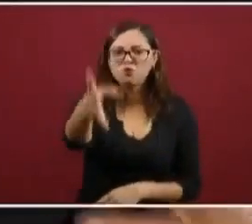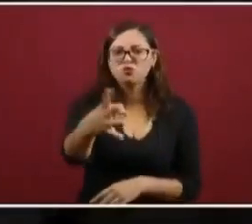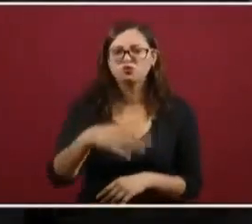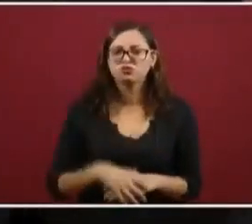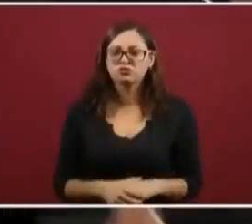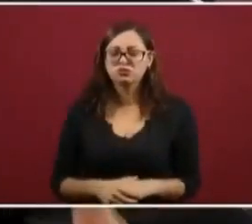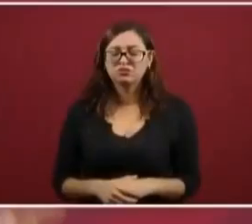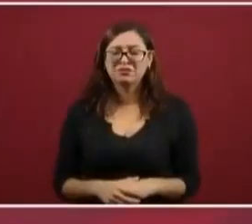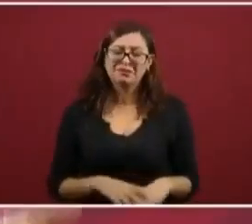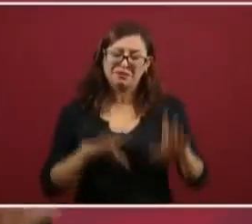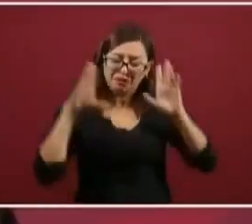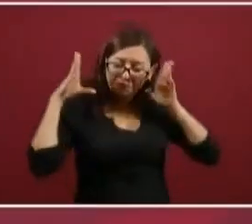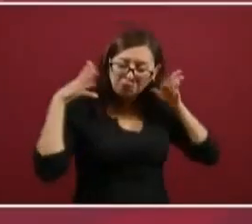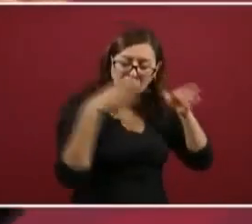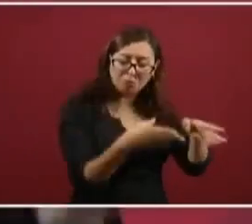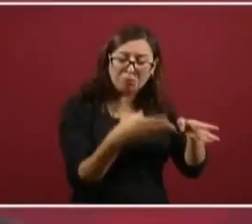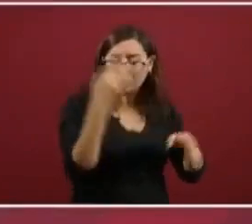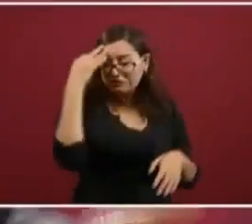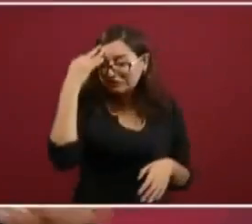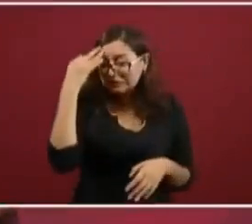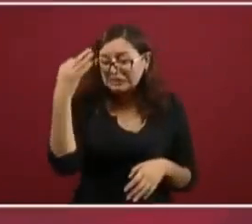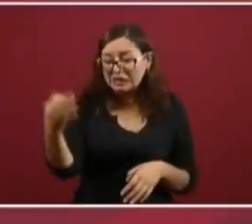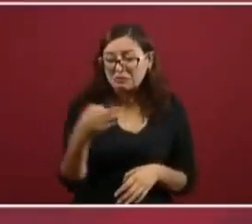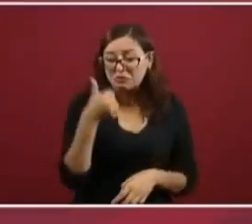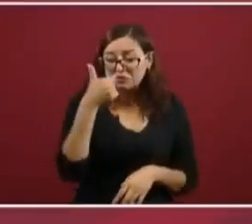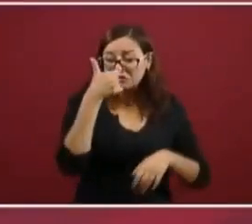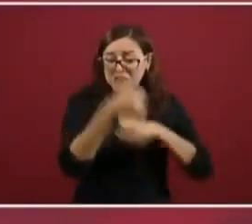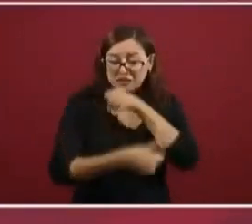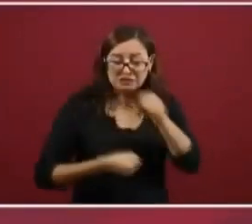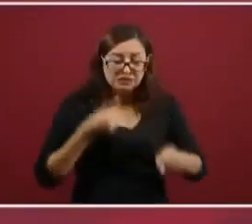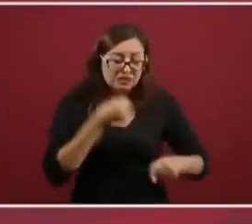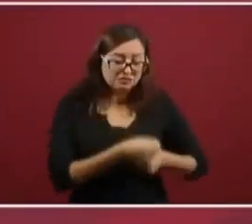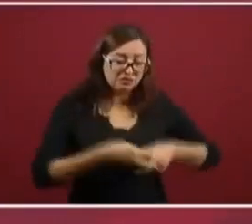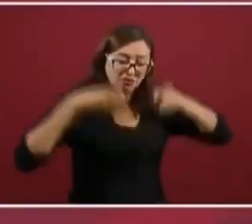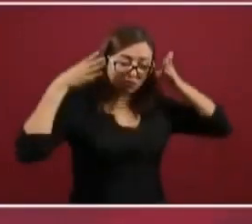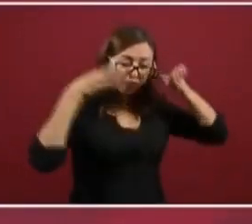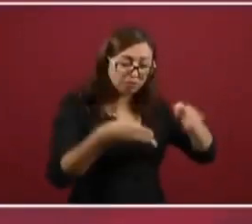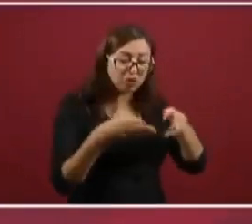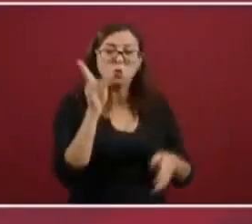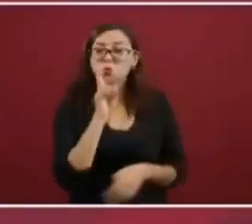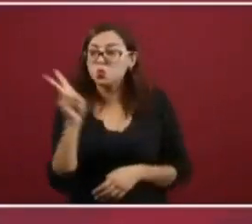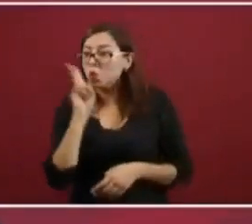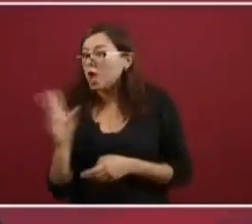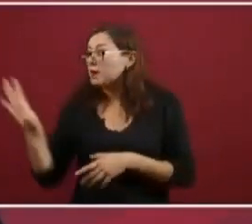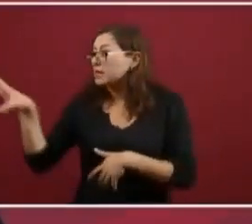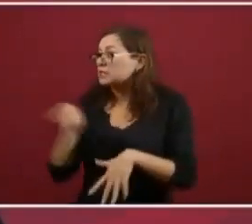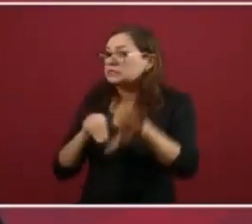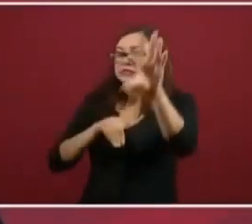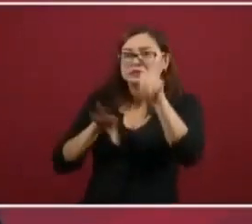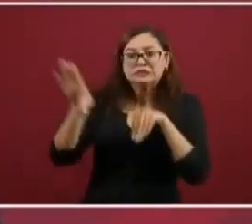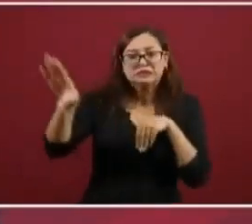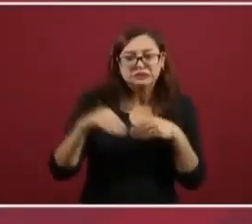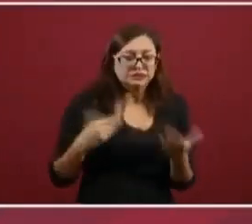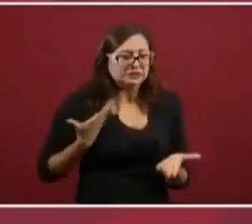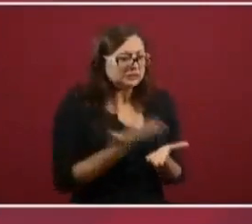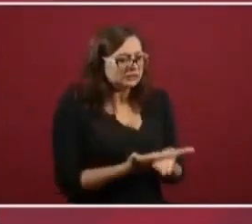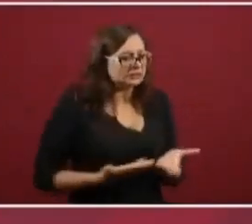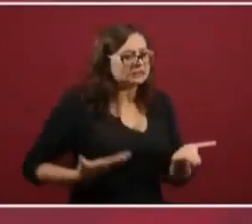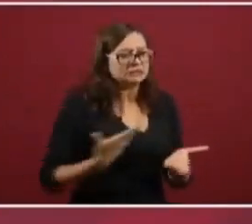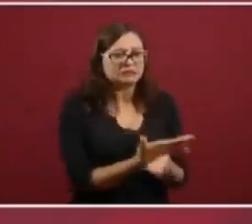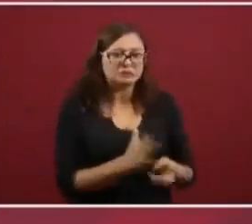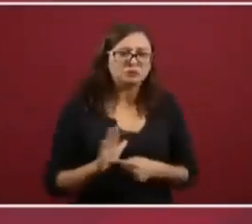íbamos a estar todo el tiempo ocupados de la presentación de pruebas